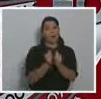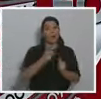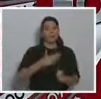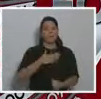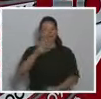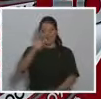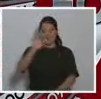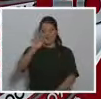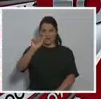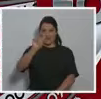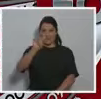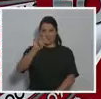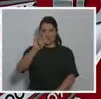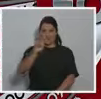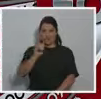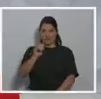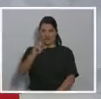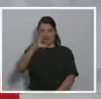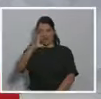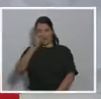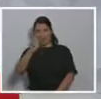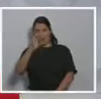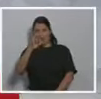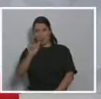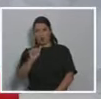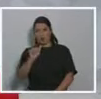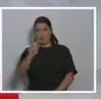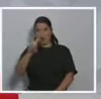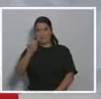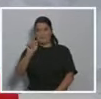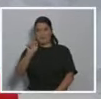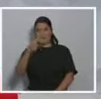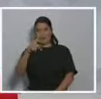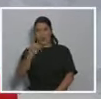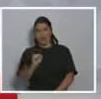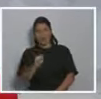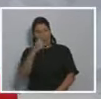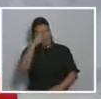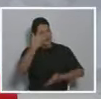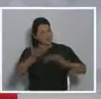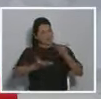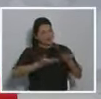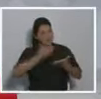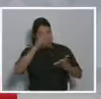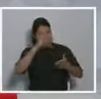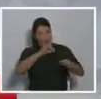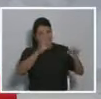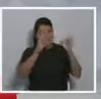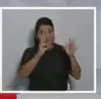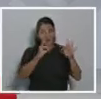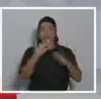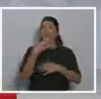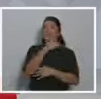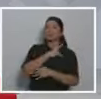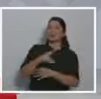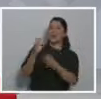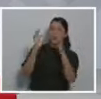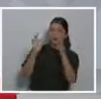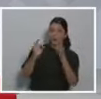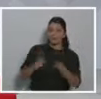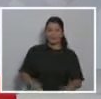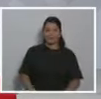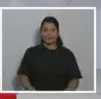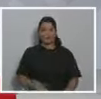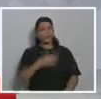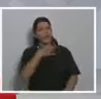don Fabio Loría Vargas. Para don servirle. Fabio, ¿cómo me le va? Gracias a Dios, bien. ¿Todo bien? Ay.